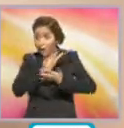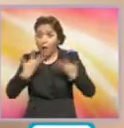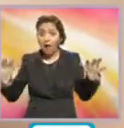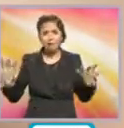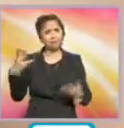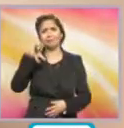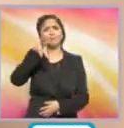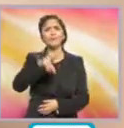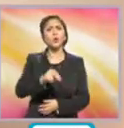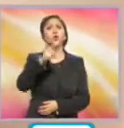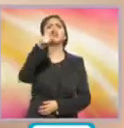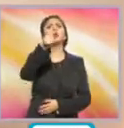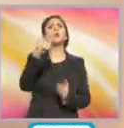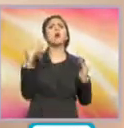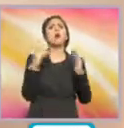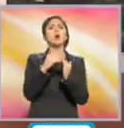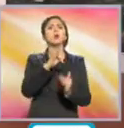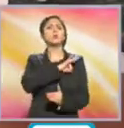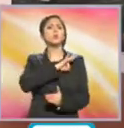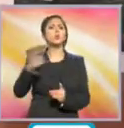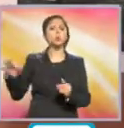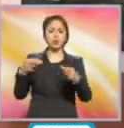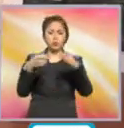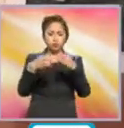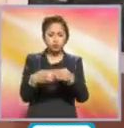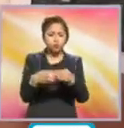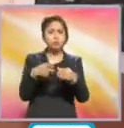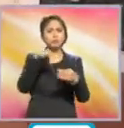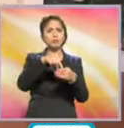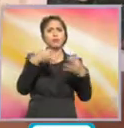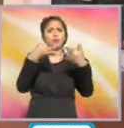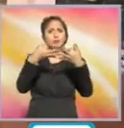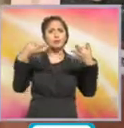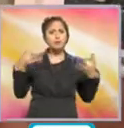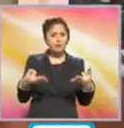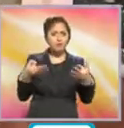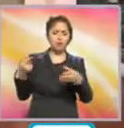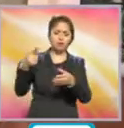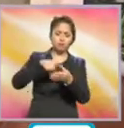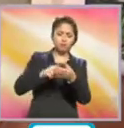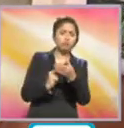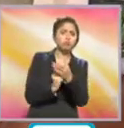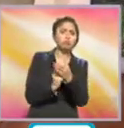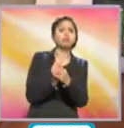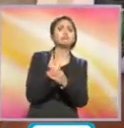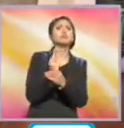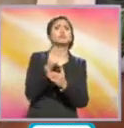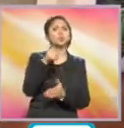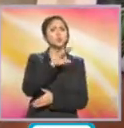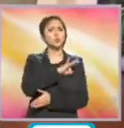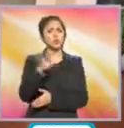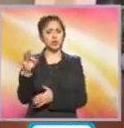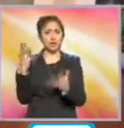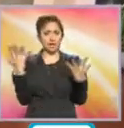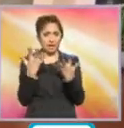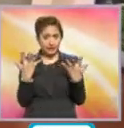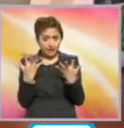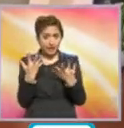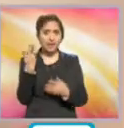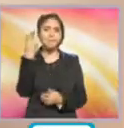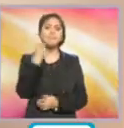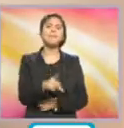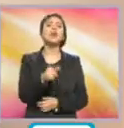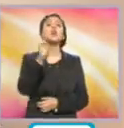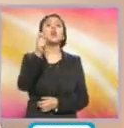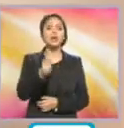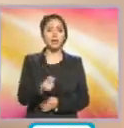las puedes cultivar. Y teniendo esa habilidad para hacerlo, pero ¿qué es lo que hay que hacer? Hay que tener un buen stock,